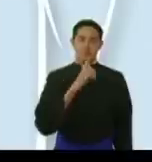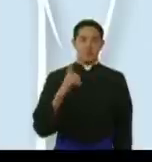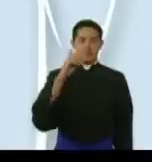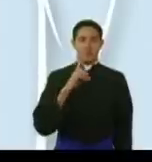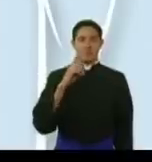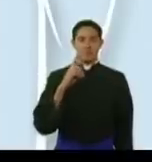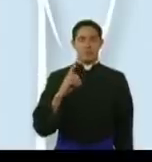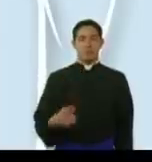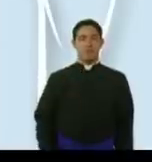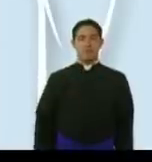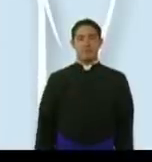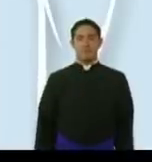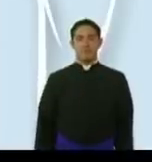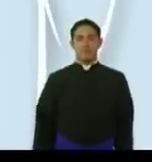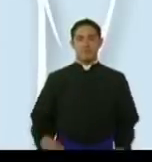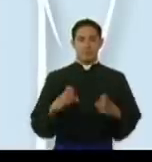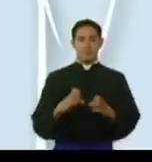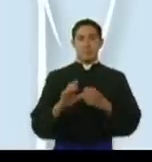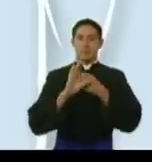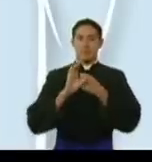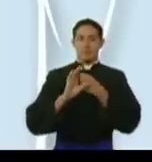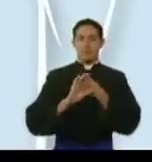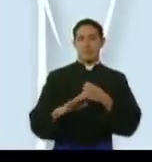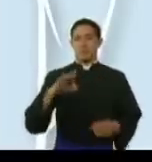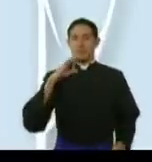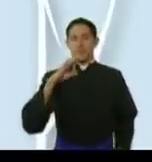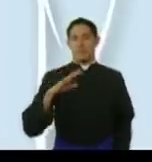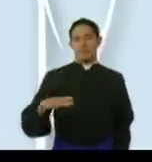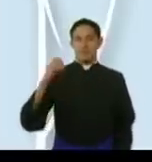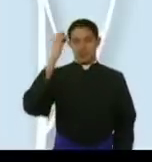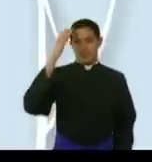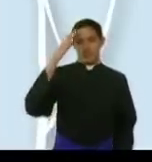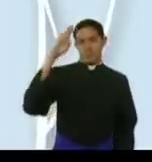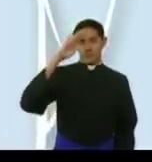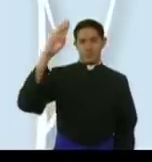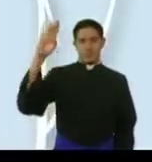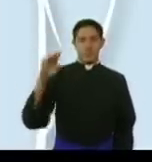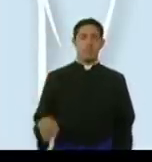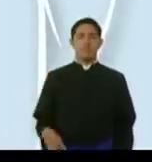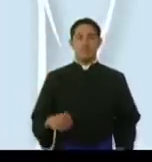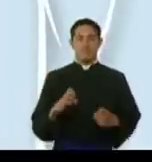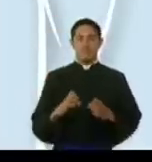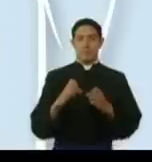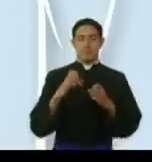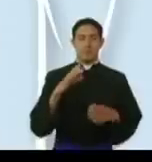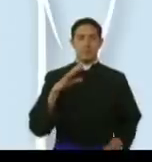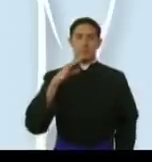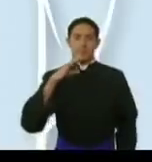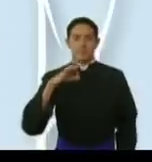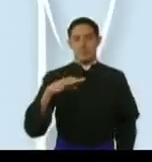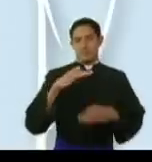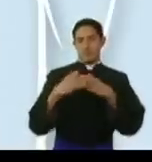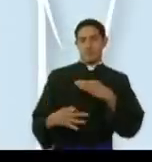Este domingo, como bueno ya ustedes se dieron cuenta, estamos celebrando la fiesta del bautismo del Señor. Con esta